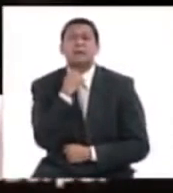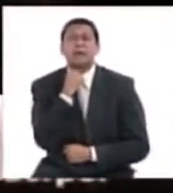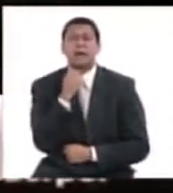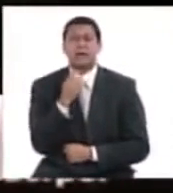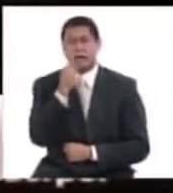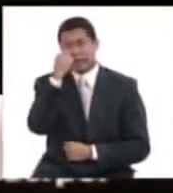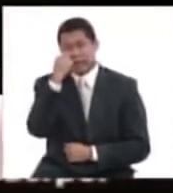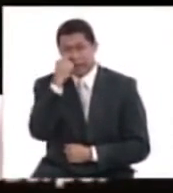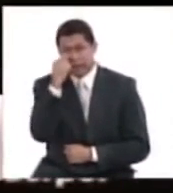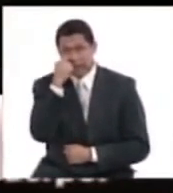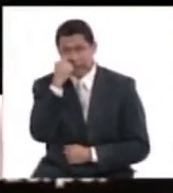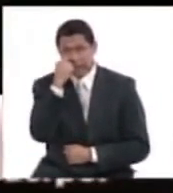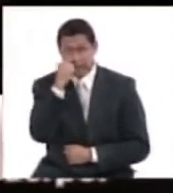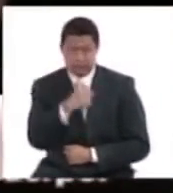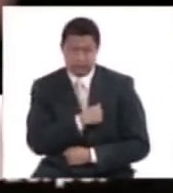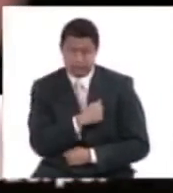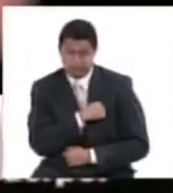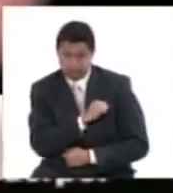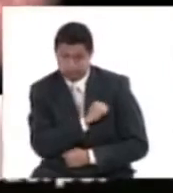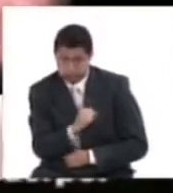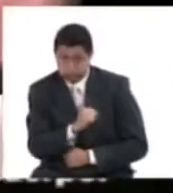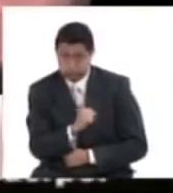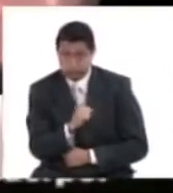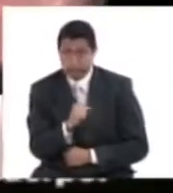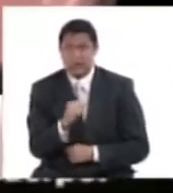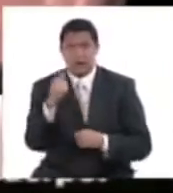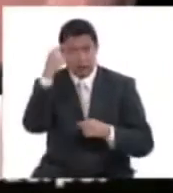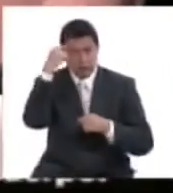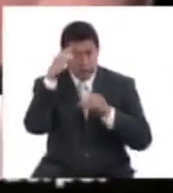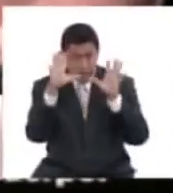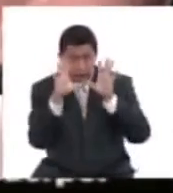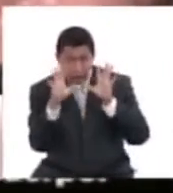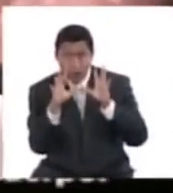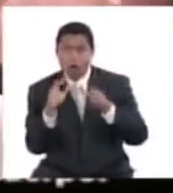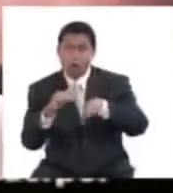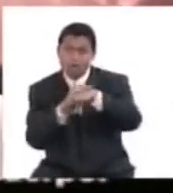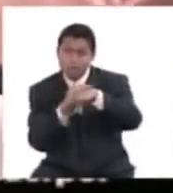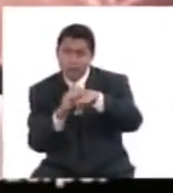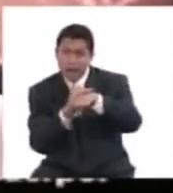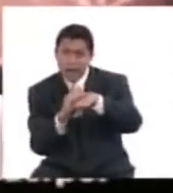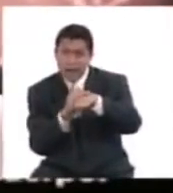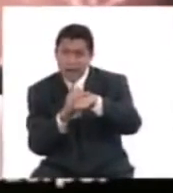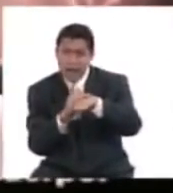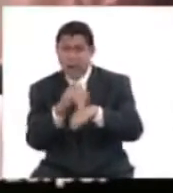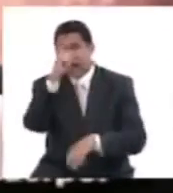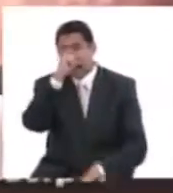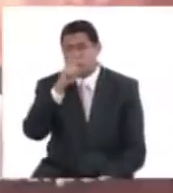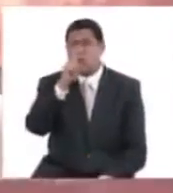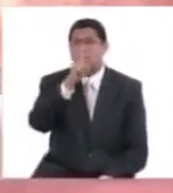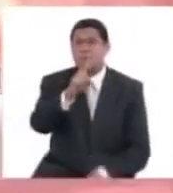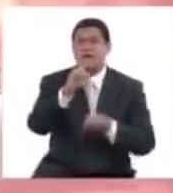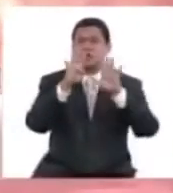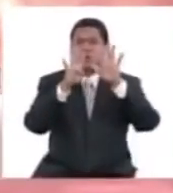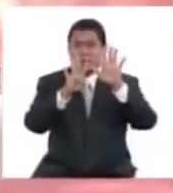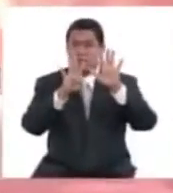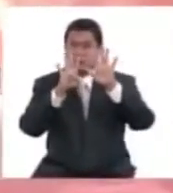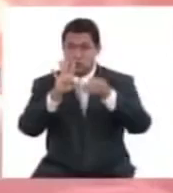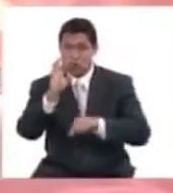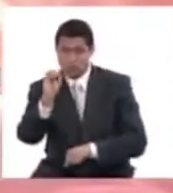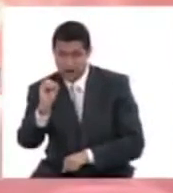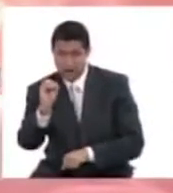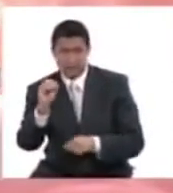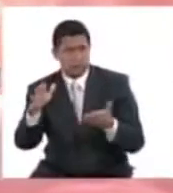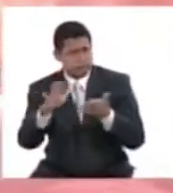la nariz, el miocardio, las fibras nerviosas o la piel. Desde los años 1990